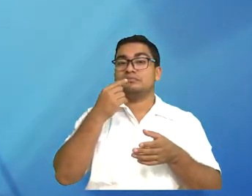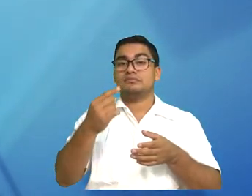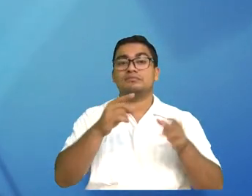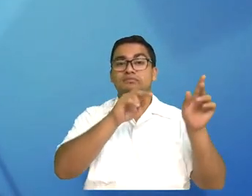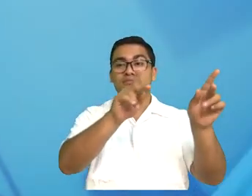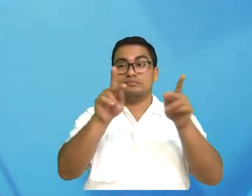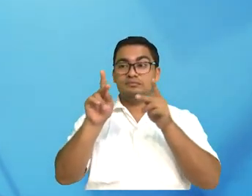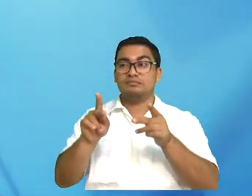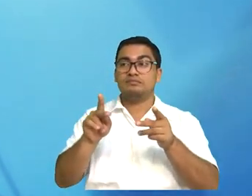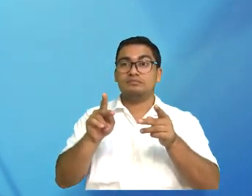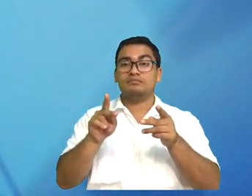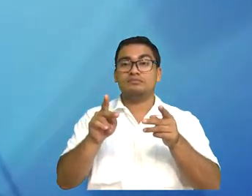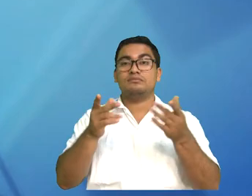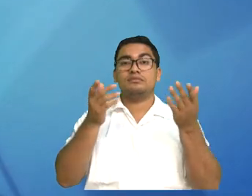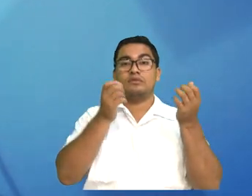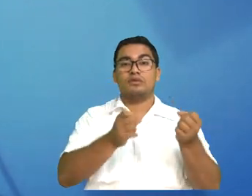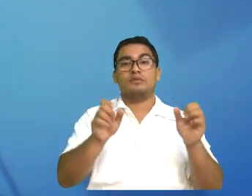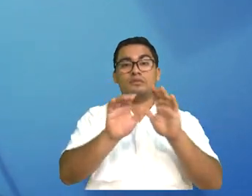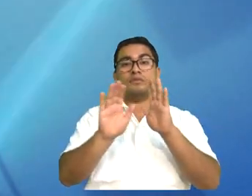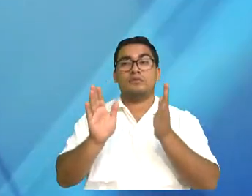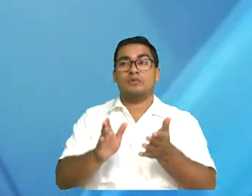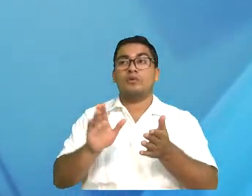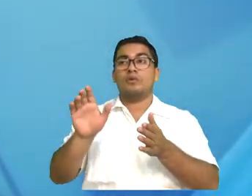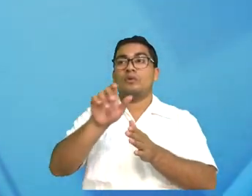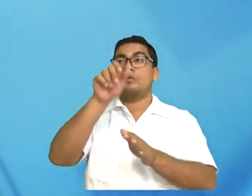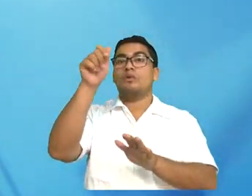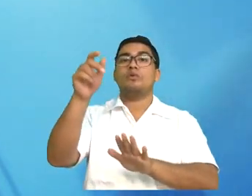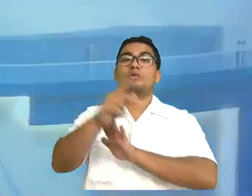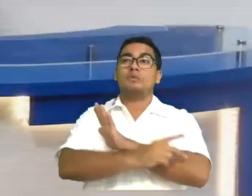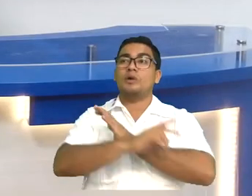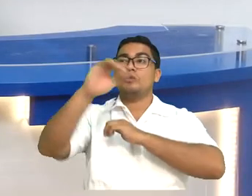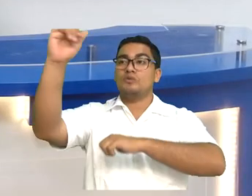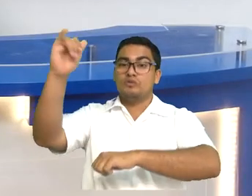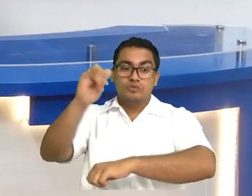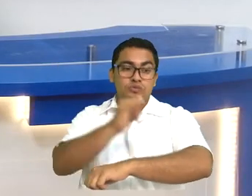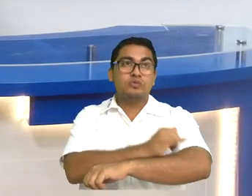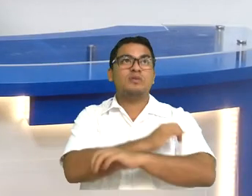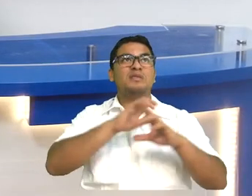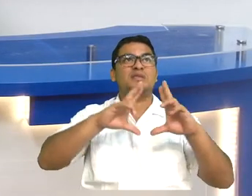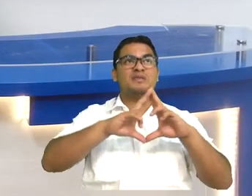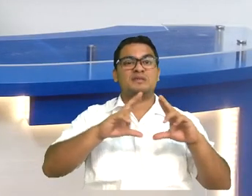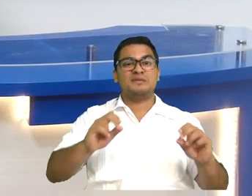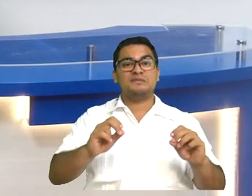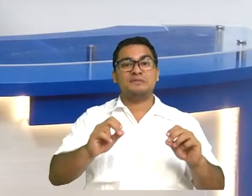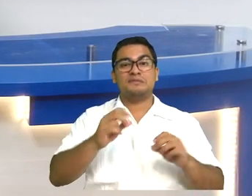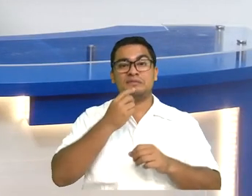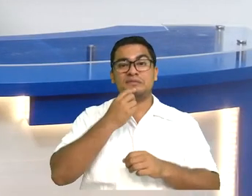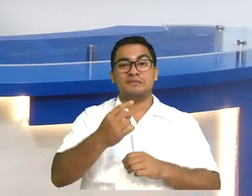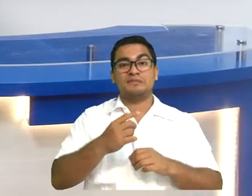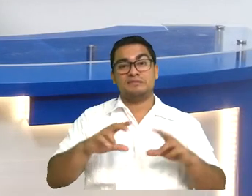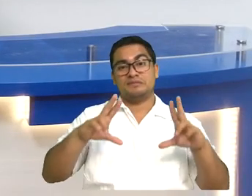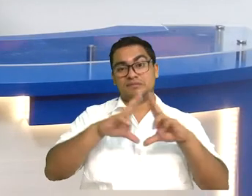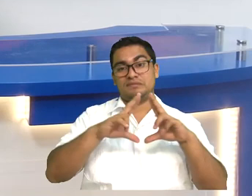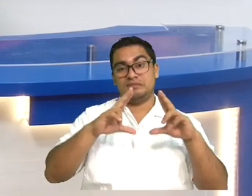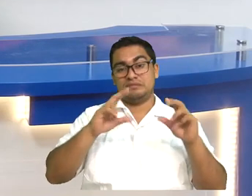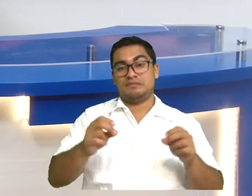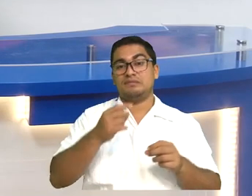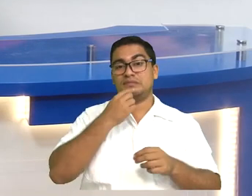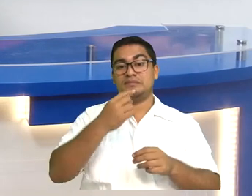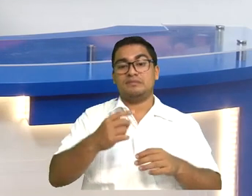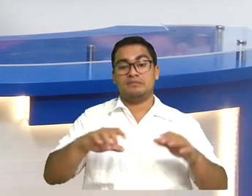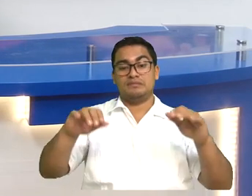todos los hermanos que han ingresado, que monitoreamos. Por otro lado, Nicaragua destaca a